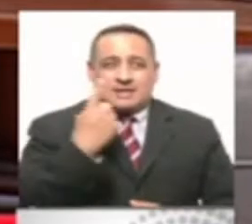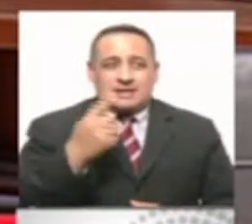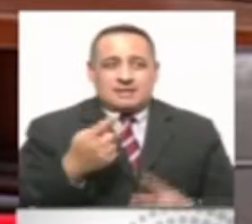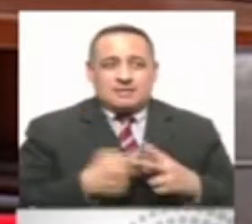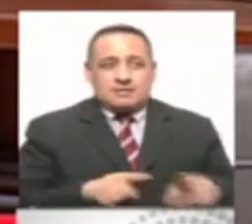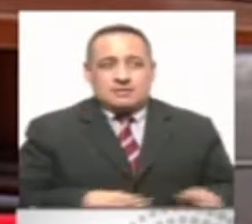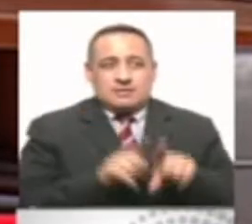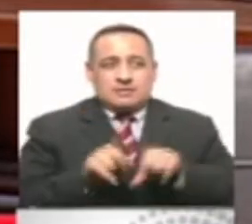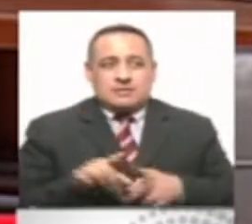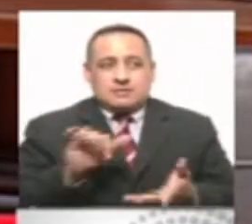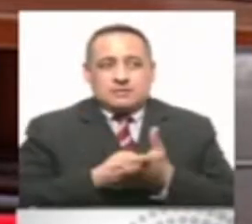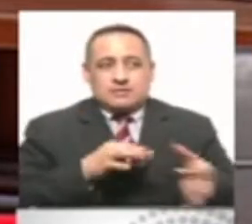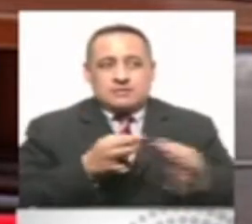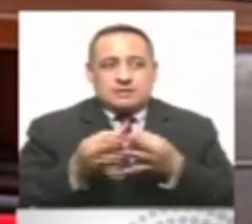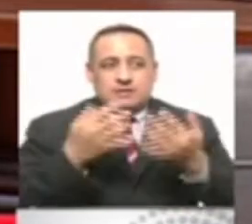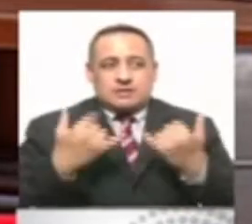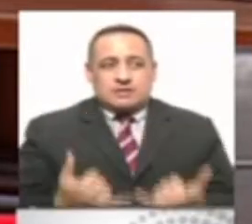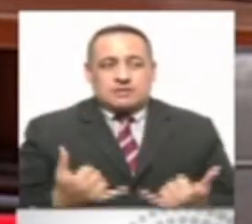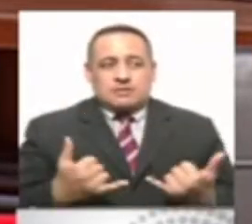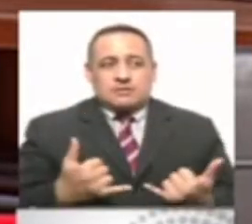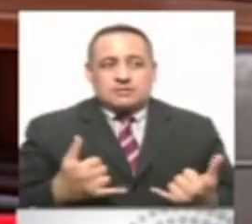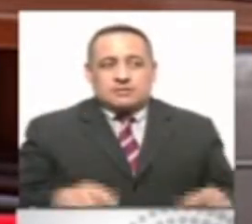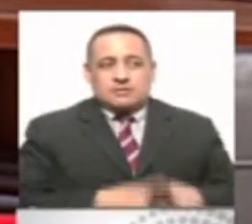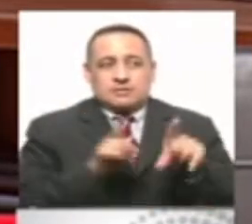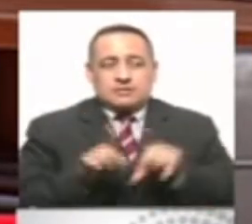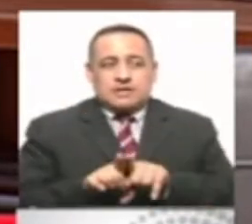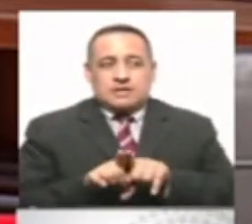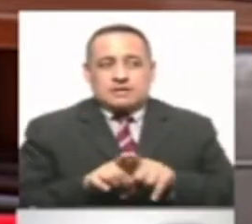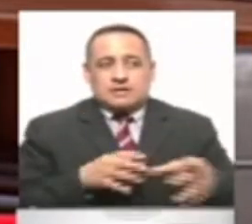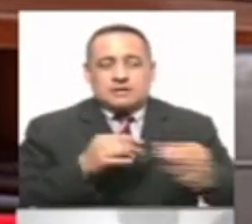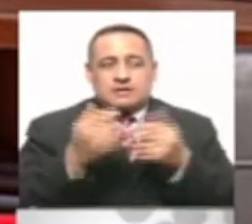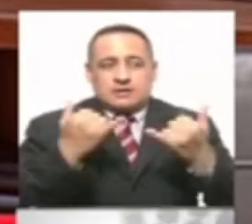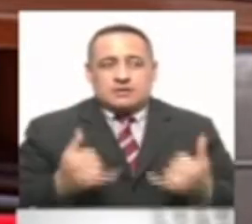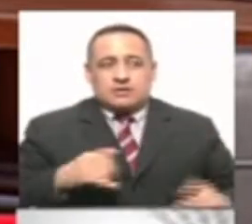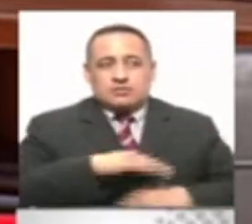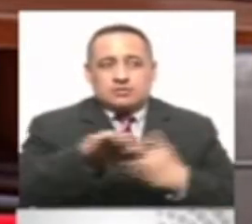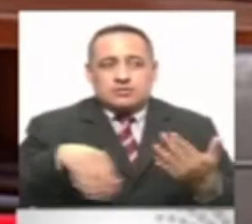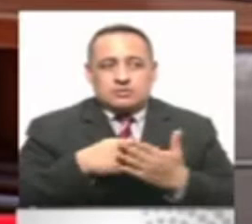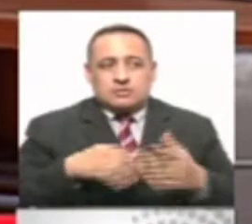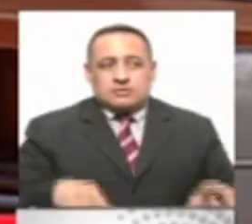pueblo. Nos duela o no nos duela, la bancada de Perú